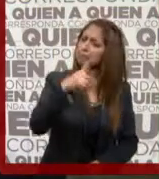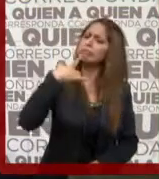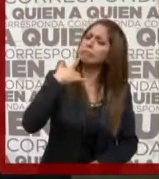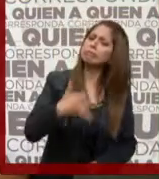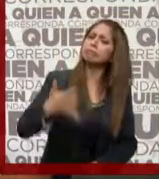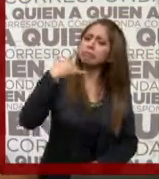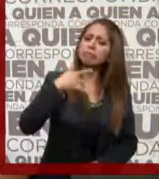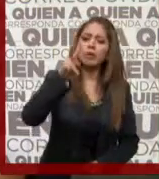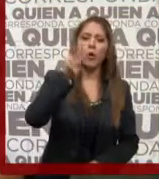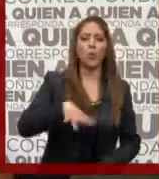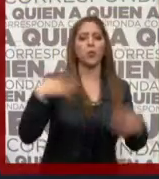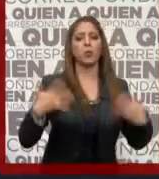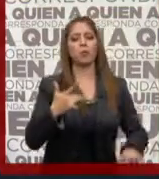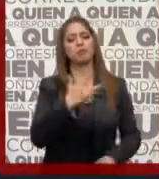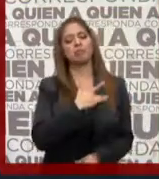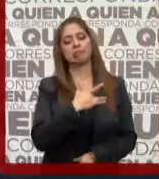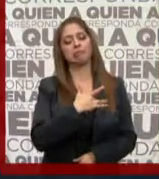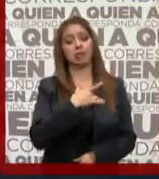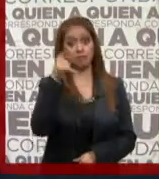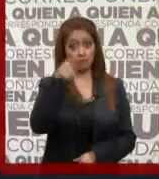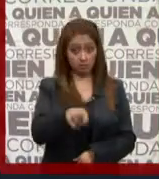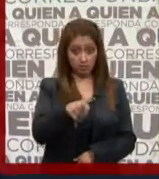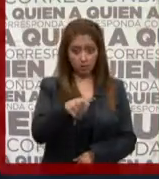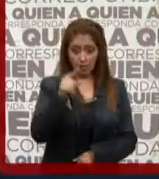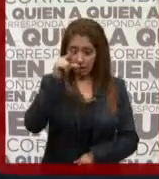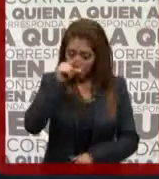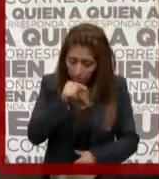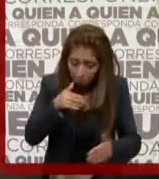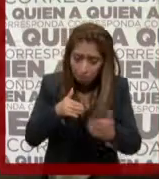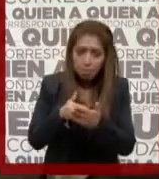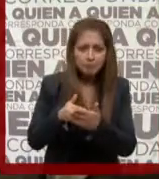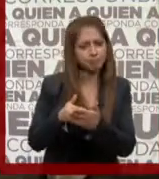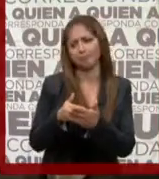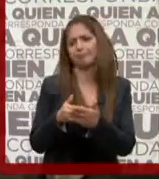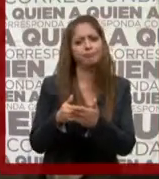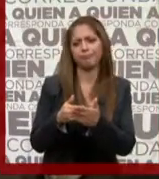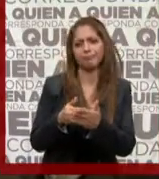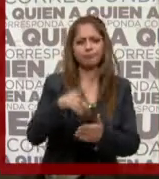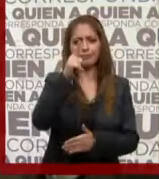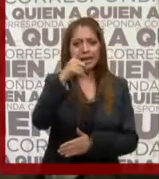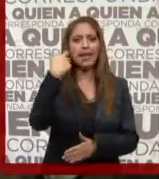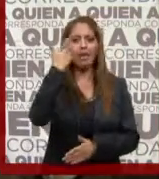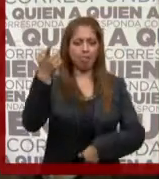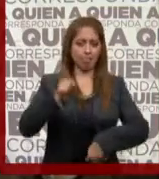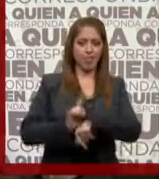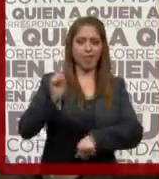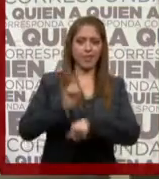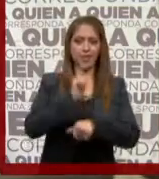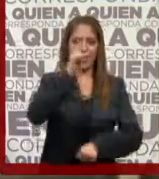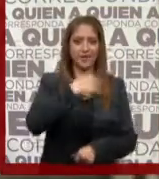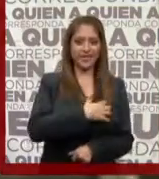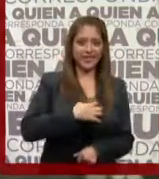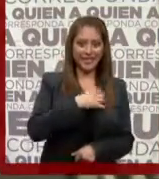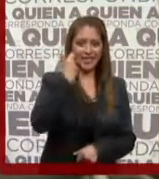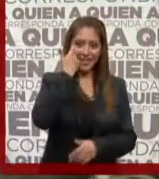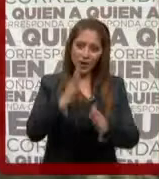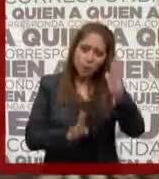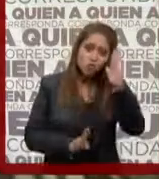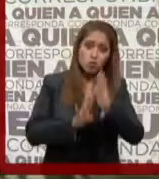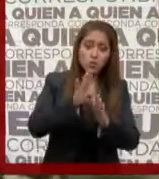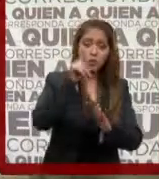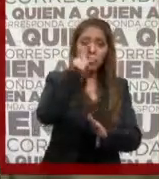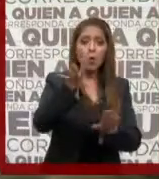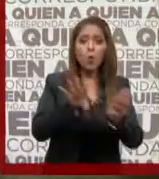y con gran corazón. Para ella no existen límites. Vive todos los días con gran ánimo y con deseo de superarse. Se desplaza en